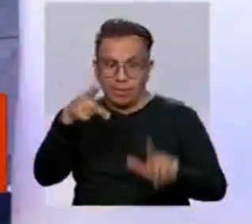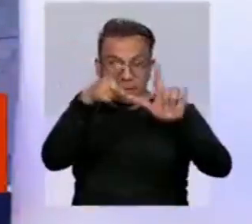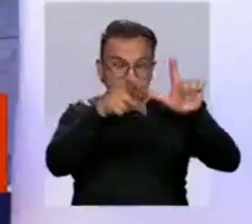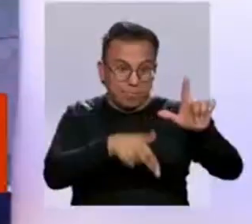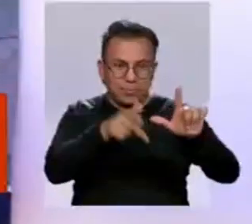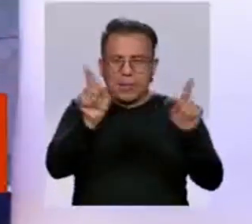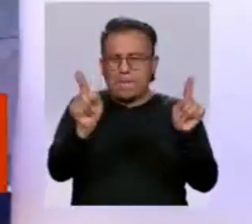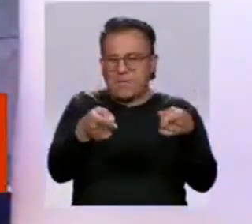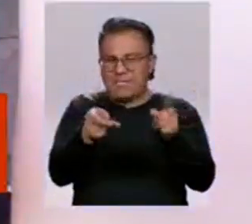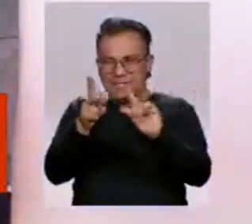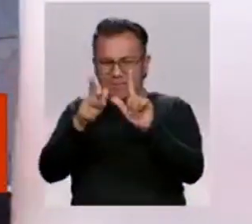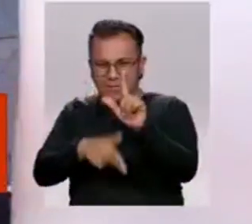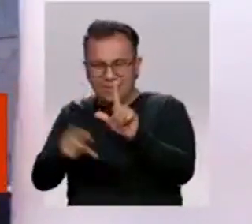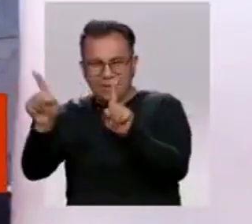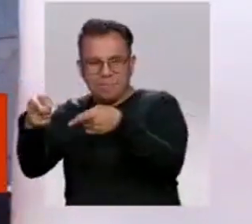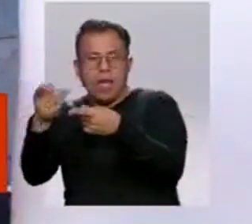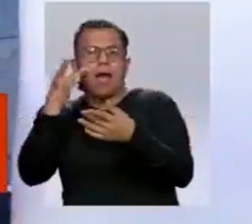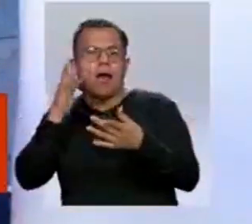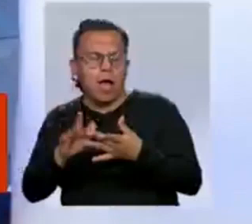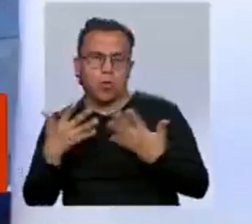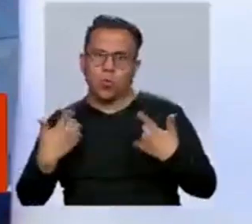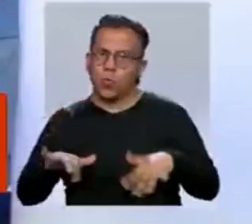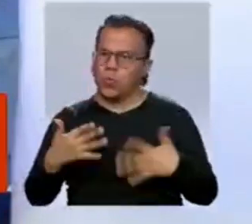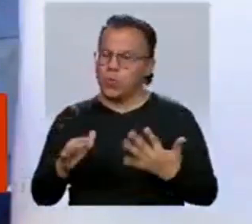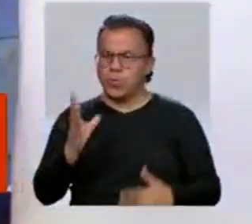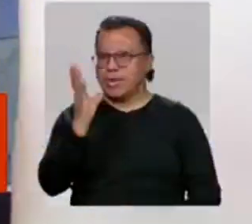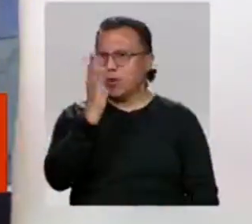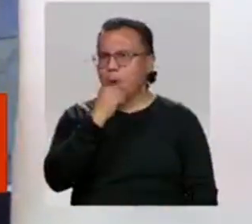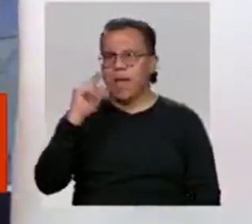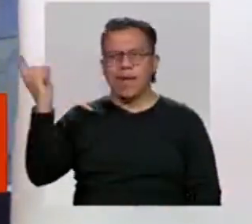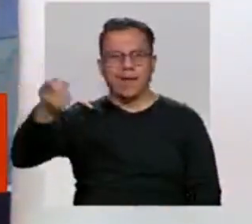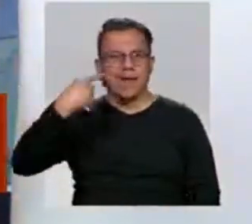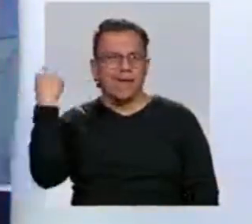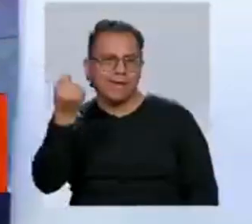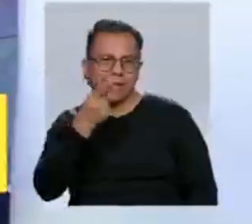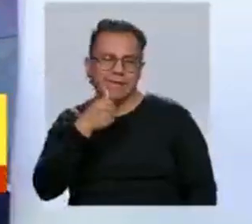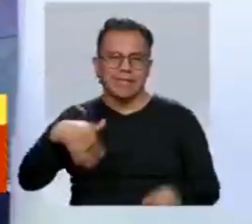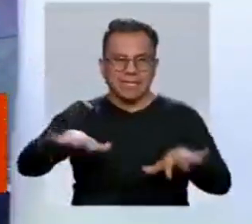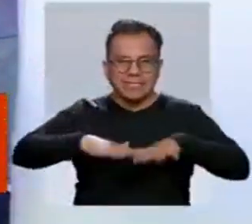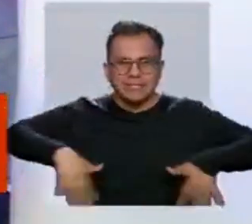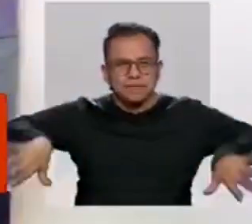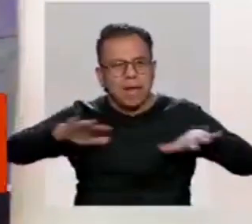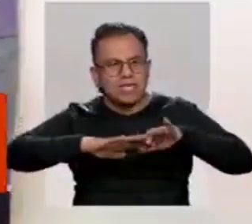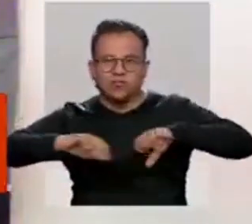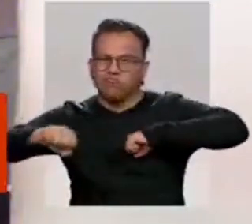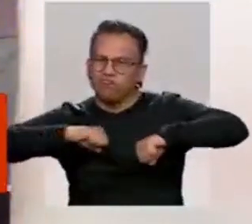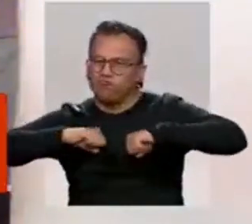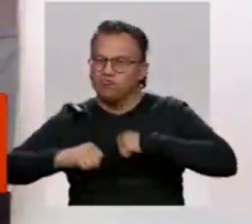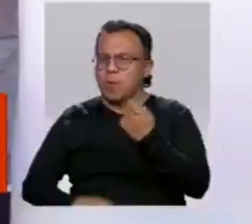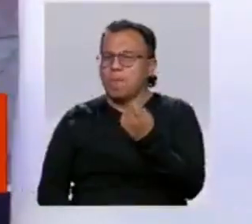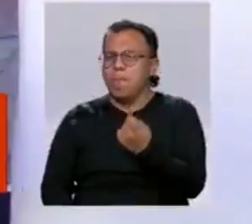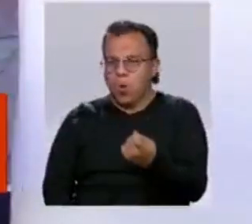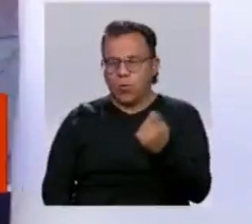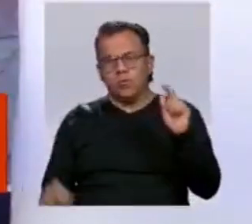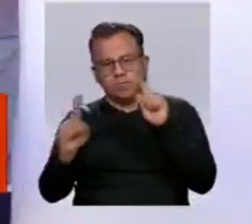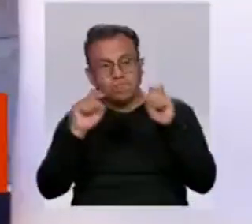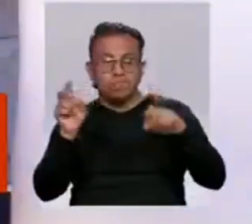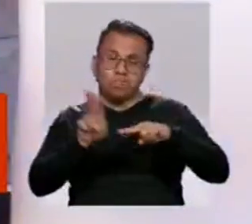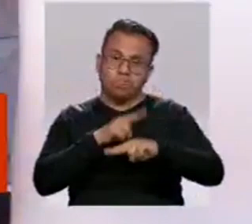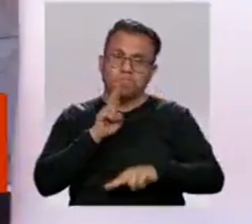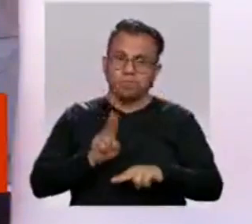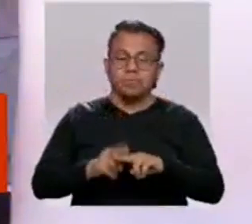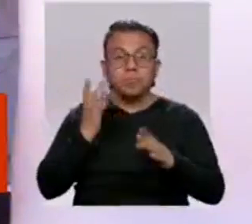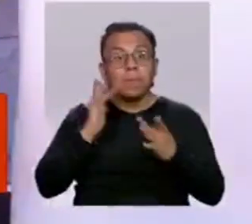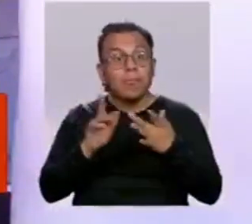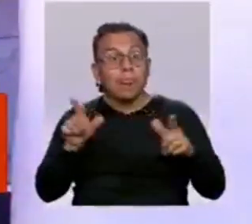cortometraje es un formato muy vulnerable que no tiene muchos espacios de circulación, que normalmente no llega